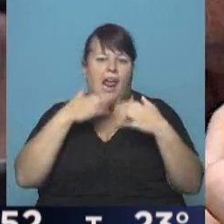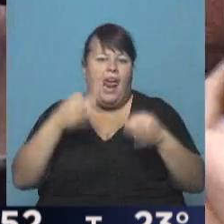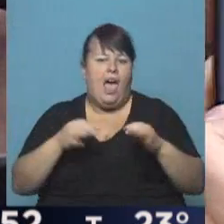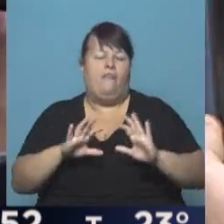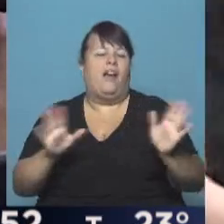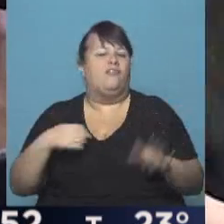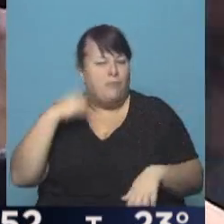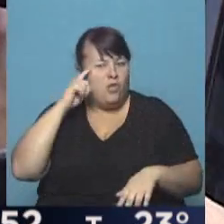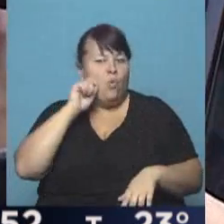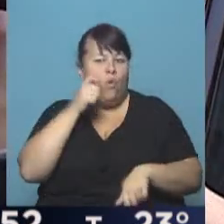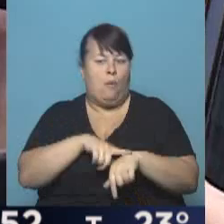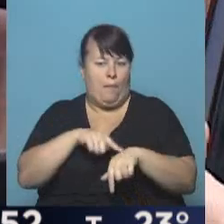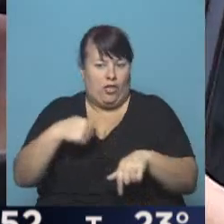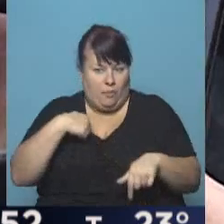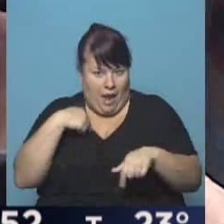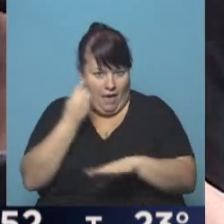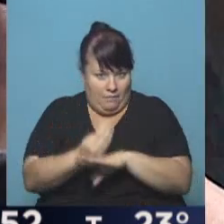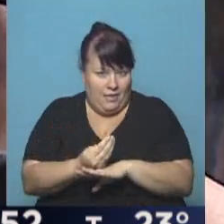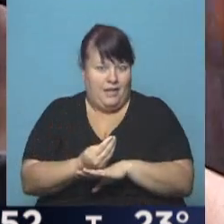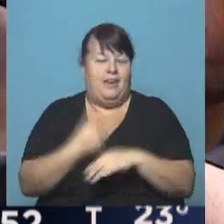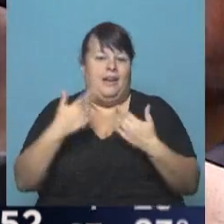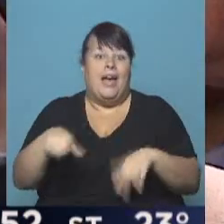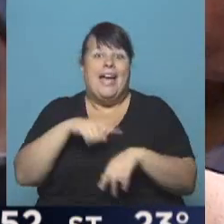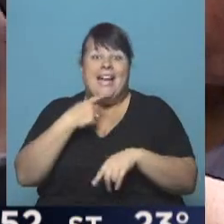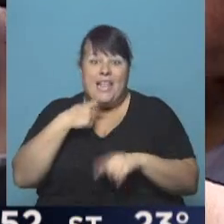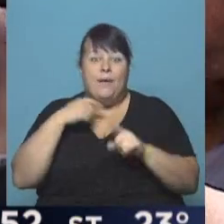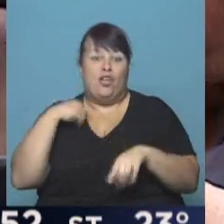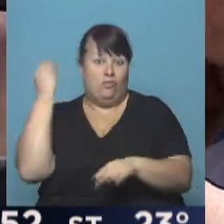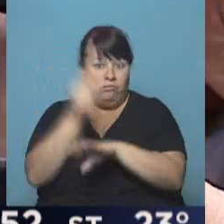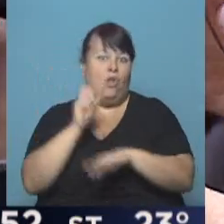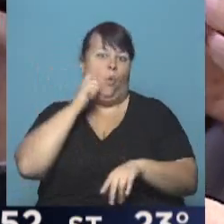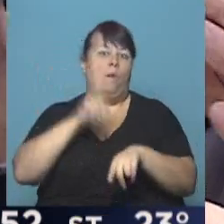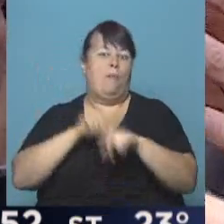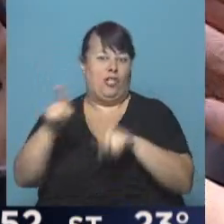que creo que es un buen momento para mí y agarro a River también en un buen momento.